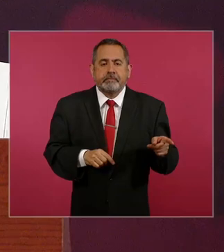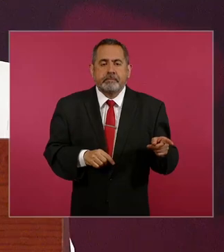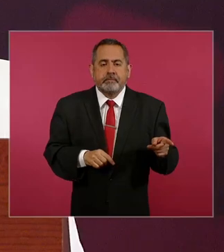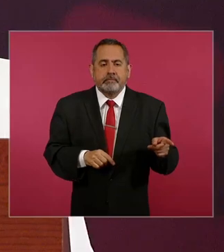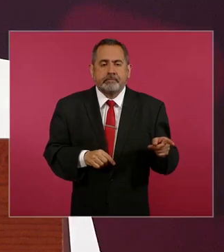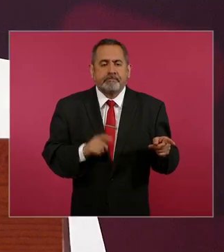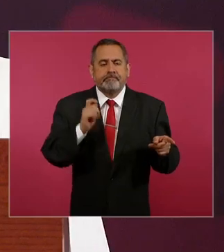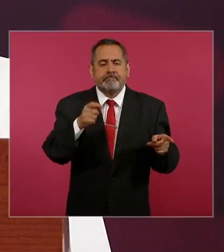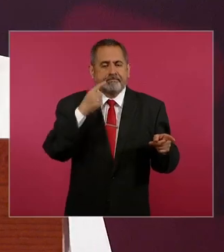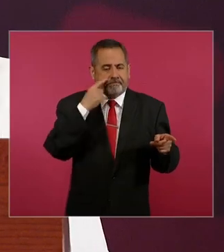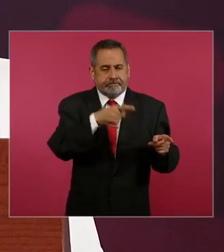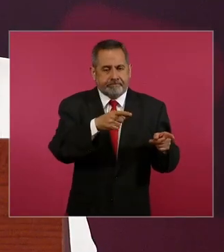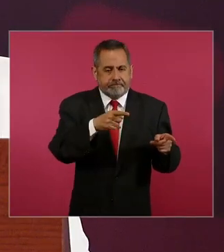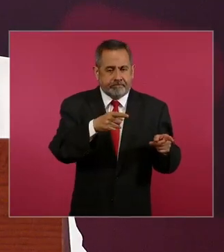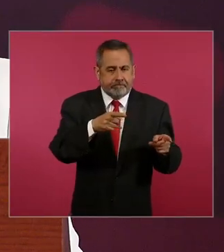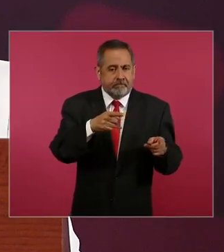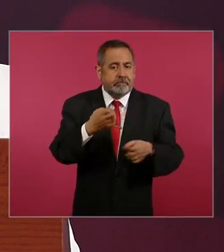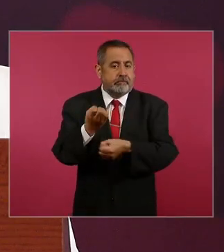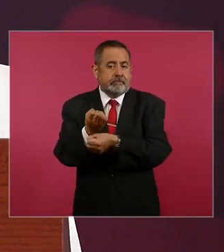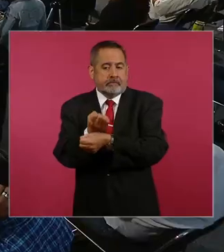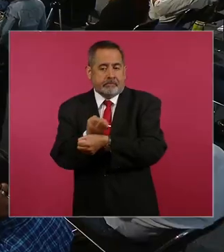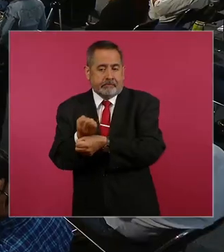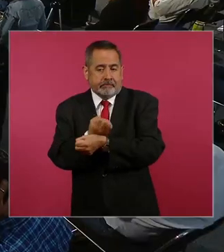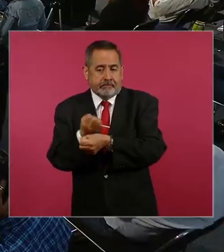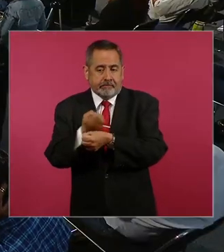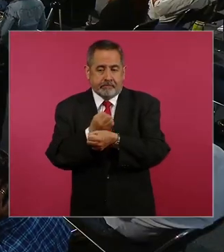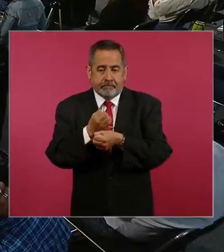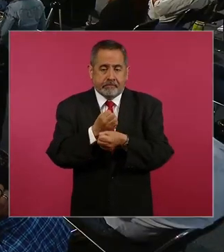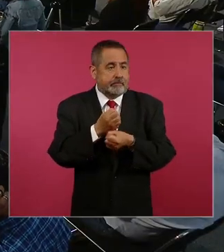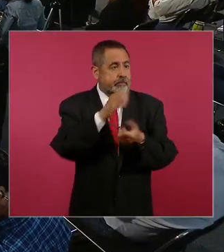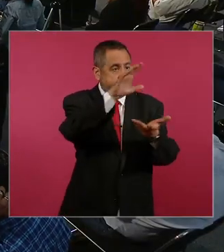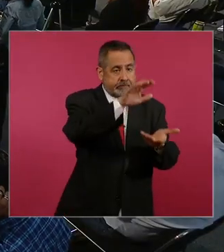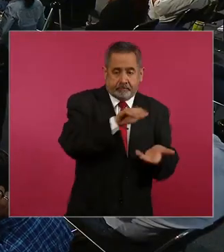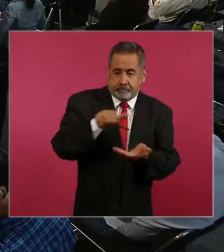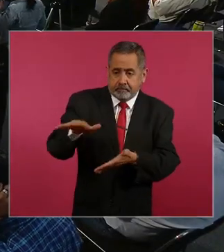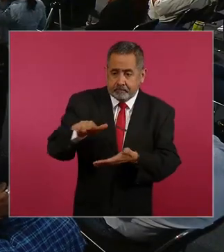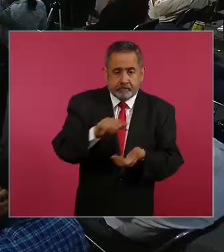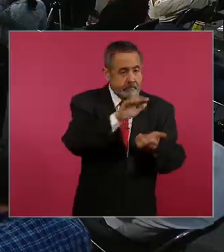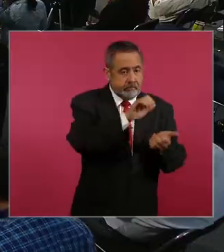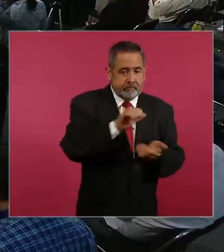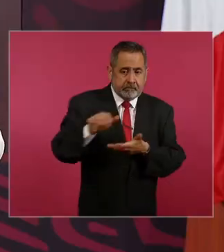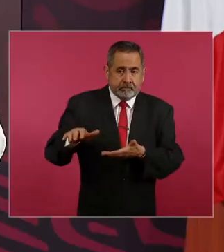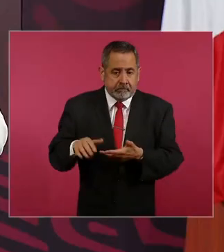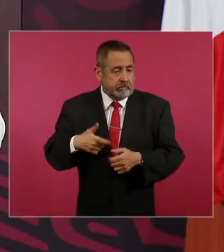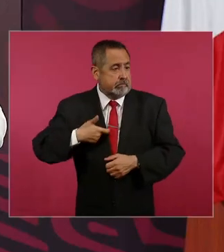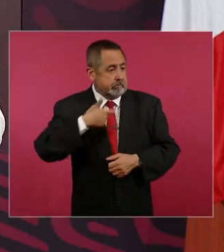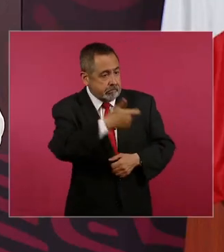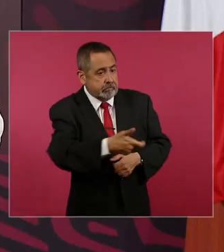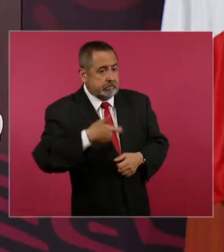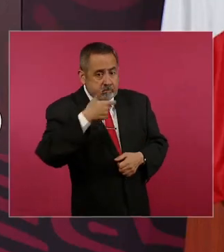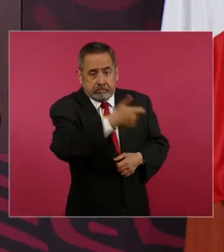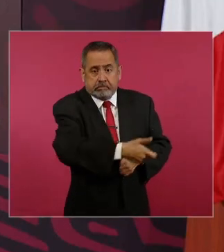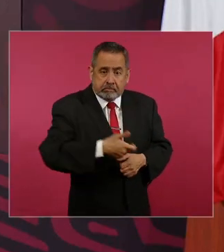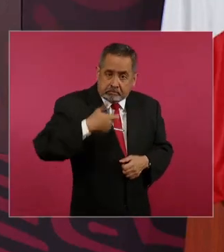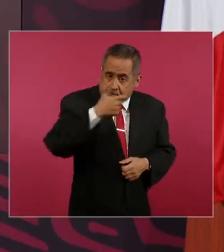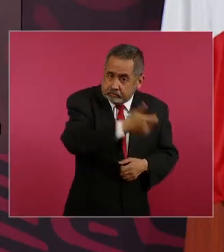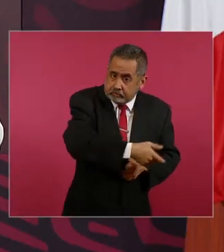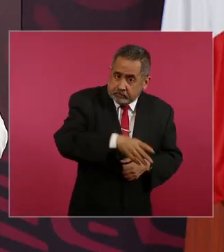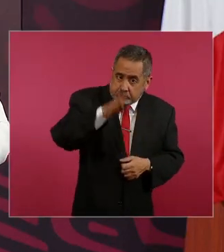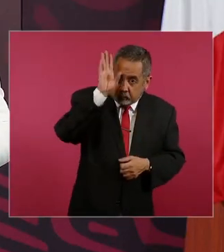atención de los bancos de sangre y pues solamente es ese monopolio el que